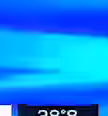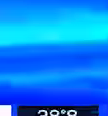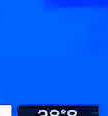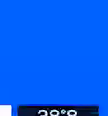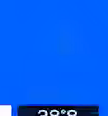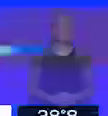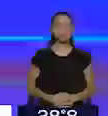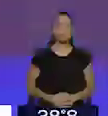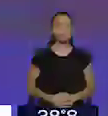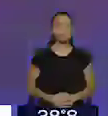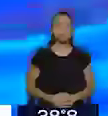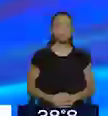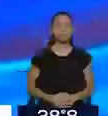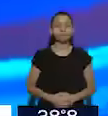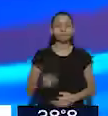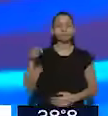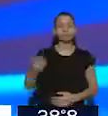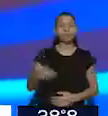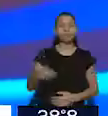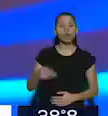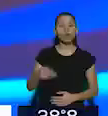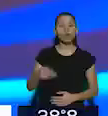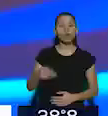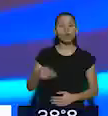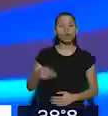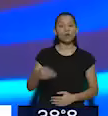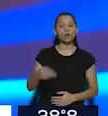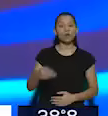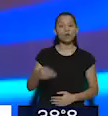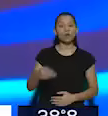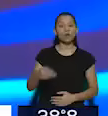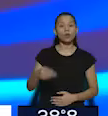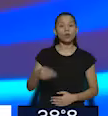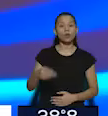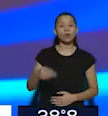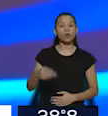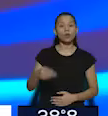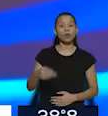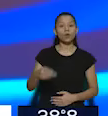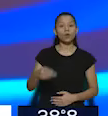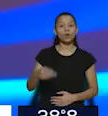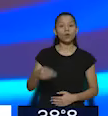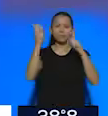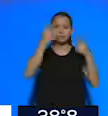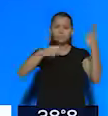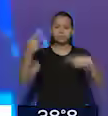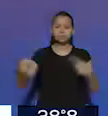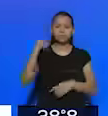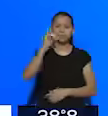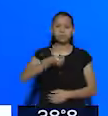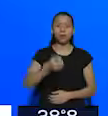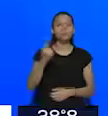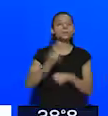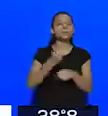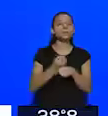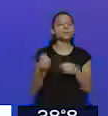en su Rueda habitual de prensa El Vocero presidencial habló de varios temas primero confirmó que el gobierno nacional